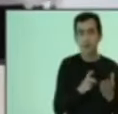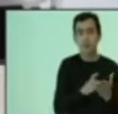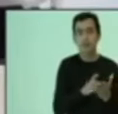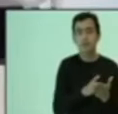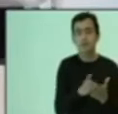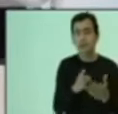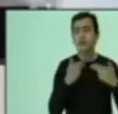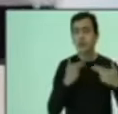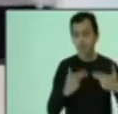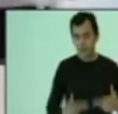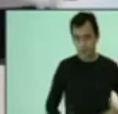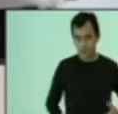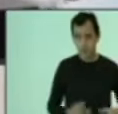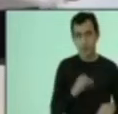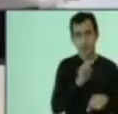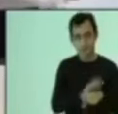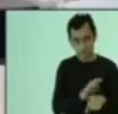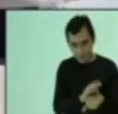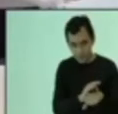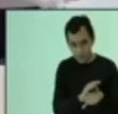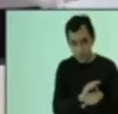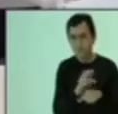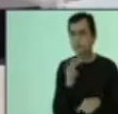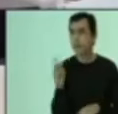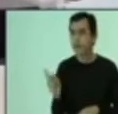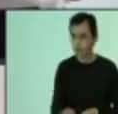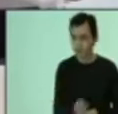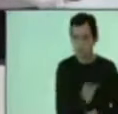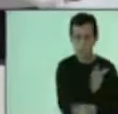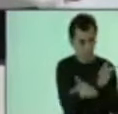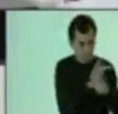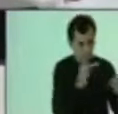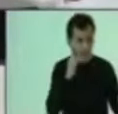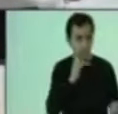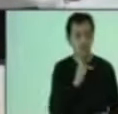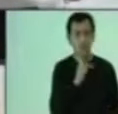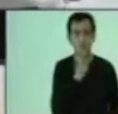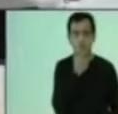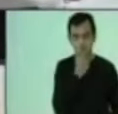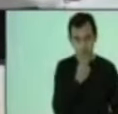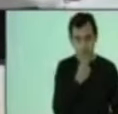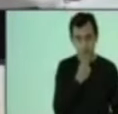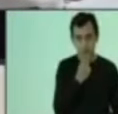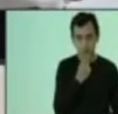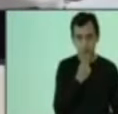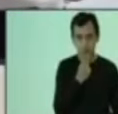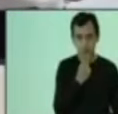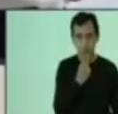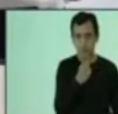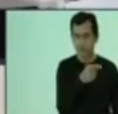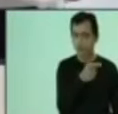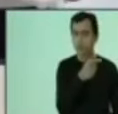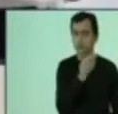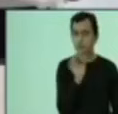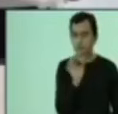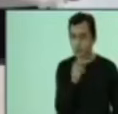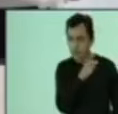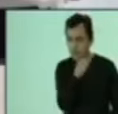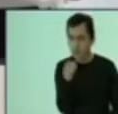humanos. Y la pregunta para todos y todas es la siguiente. De llegar a la presidencia